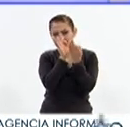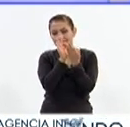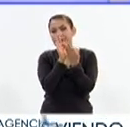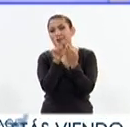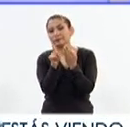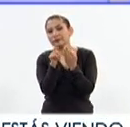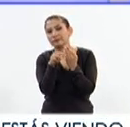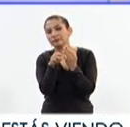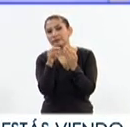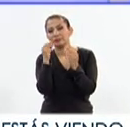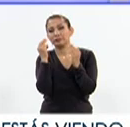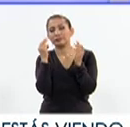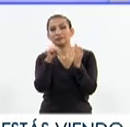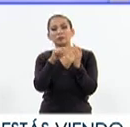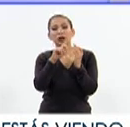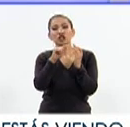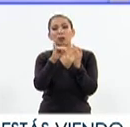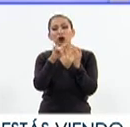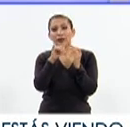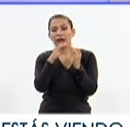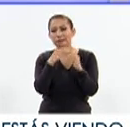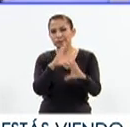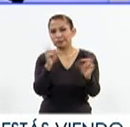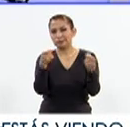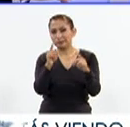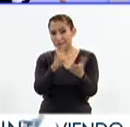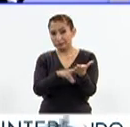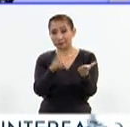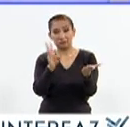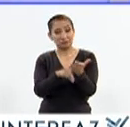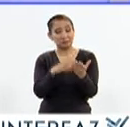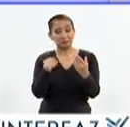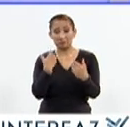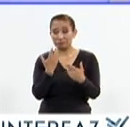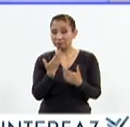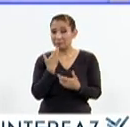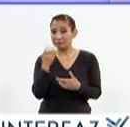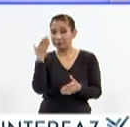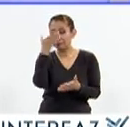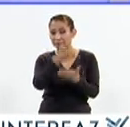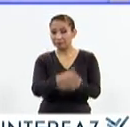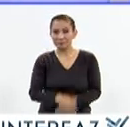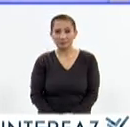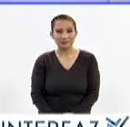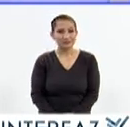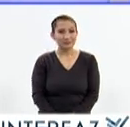del Metropolitan, de este lugar de conciertos, vale muchísimo, muchísimo la pena.